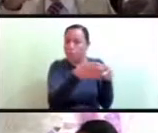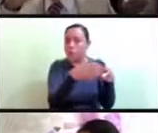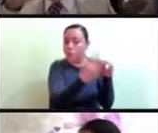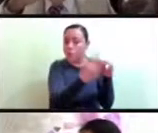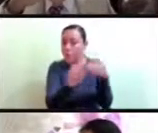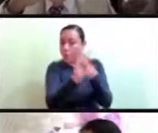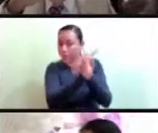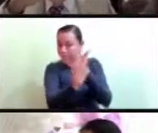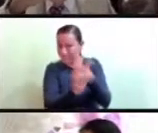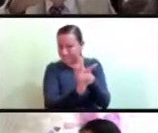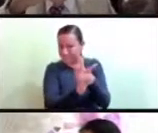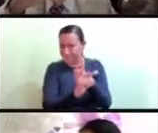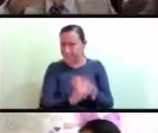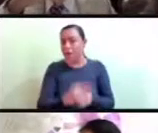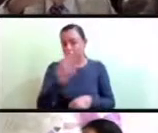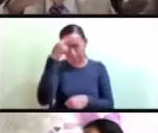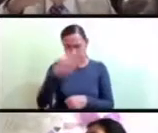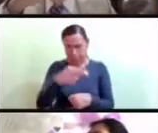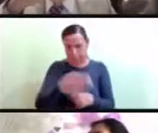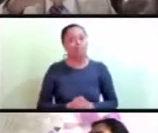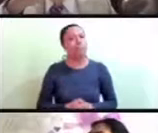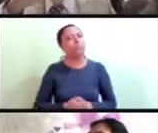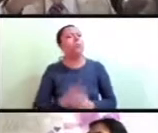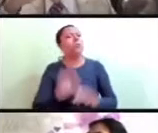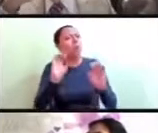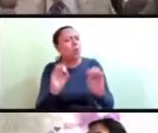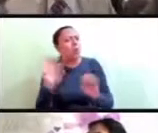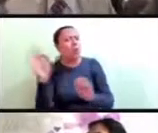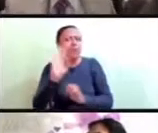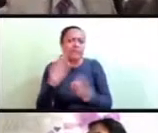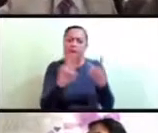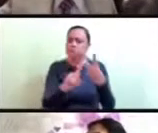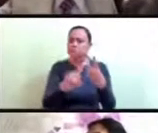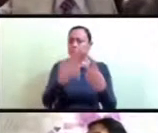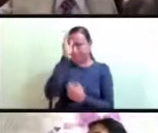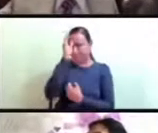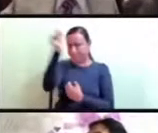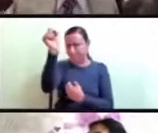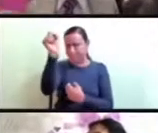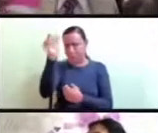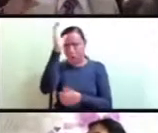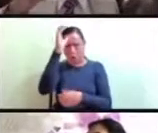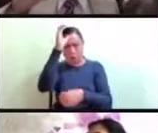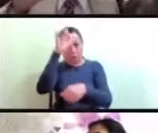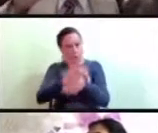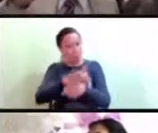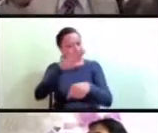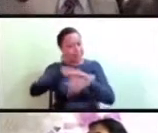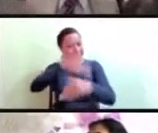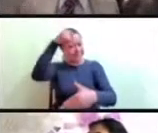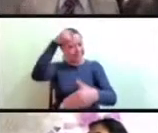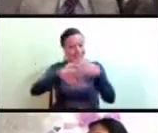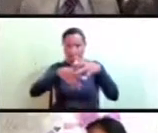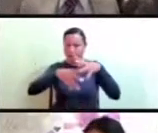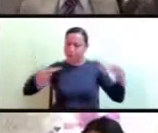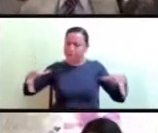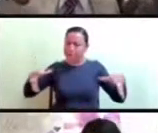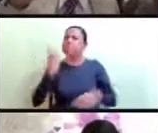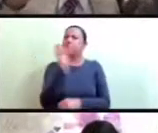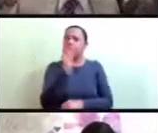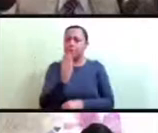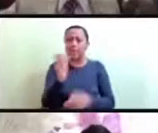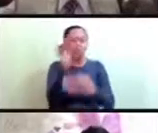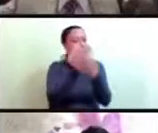O bien, podríamos usar el concepto más amplio de cultura y referirnos con ello a todas las prácticas